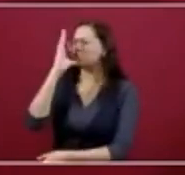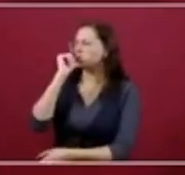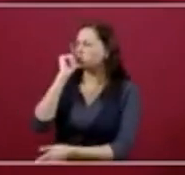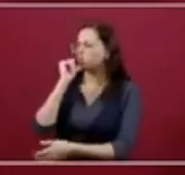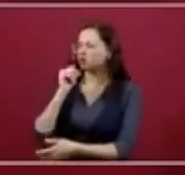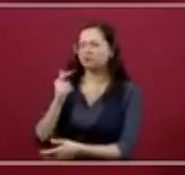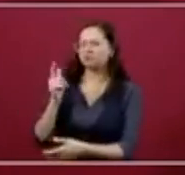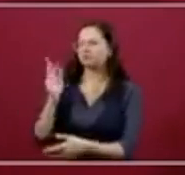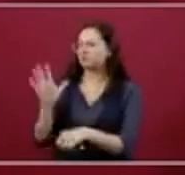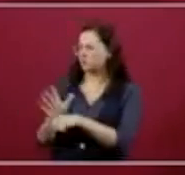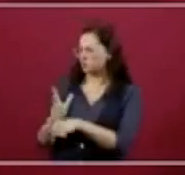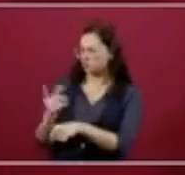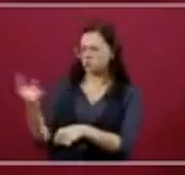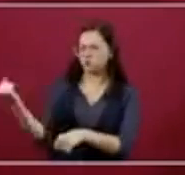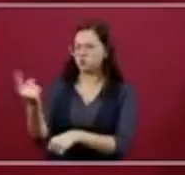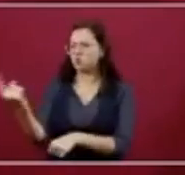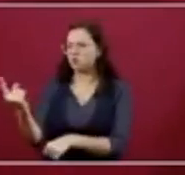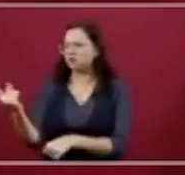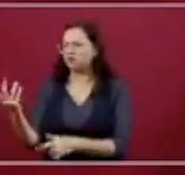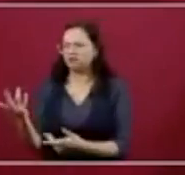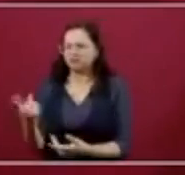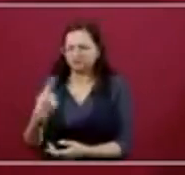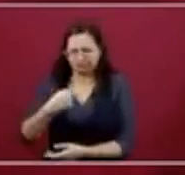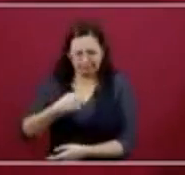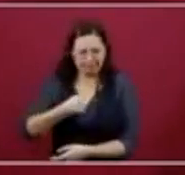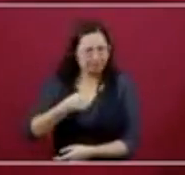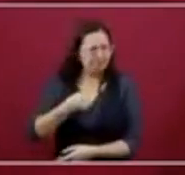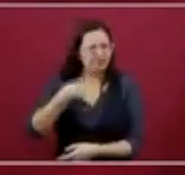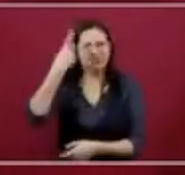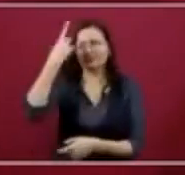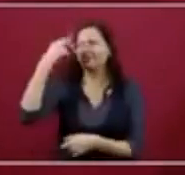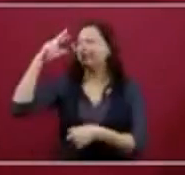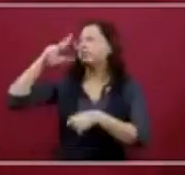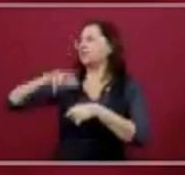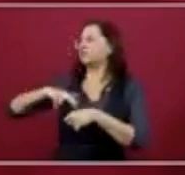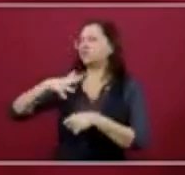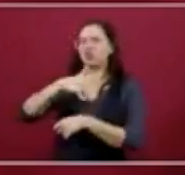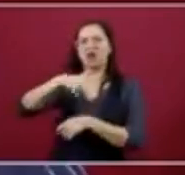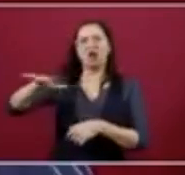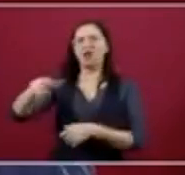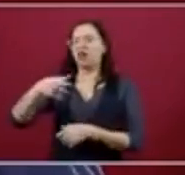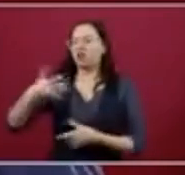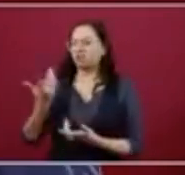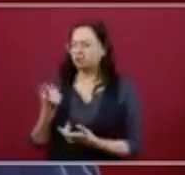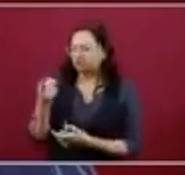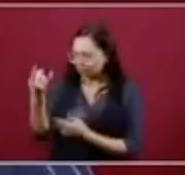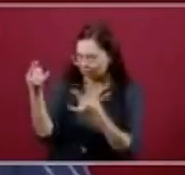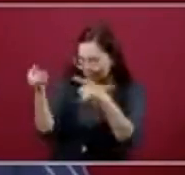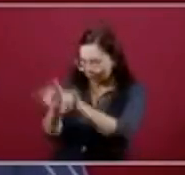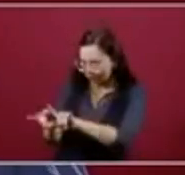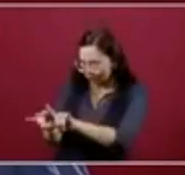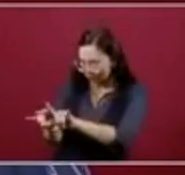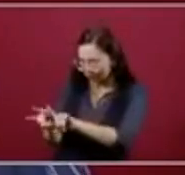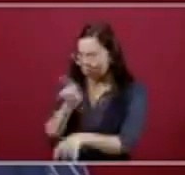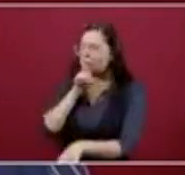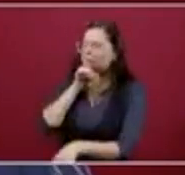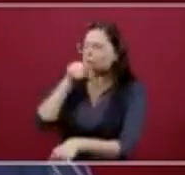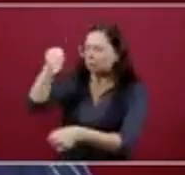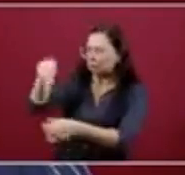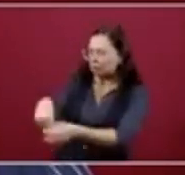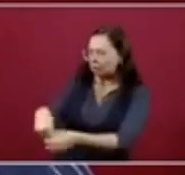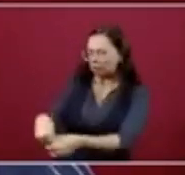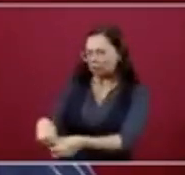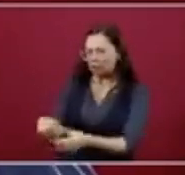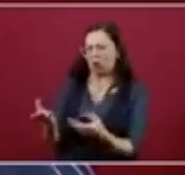empiezo a investigar y digo, bueno, yo soy el director de este archivo, ¿cómo es que no puedo acceder a una parte de él, ¿no?